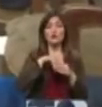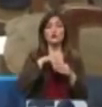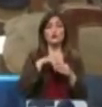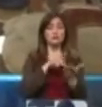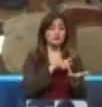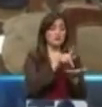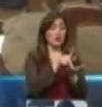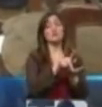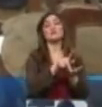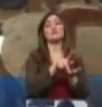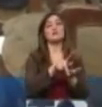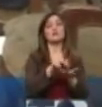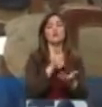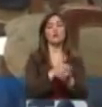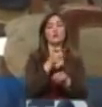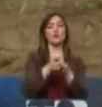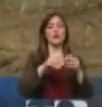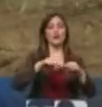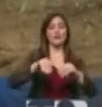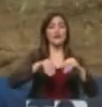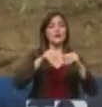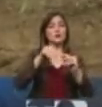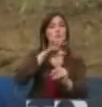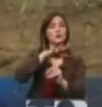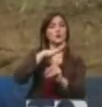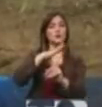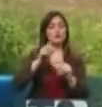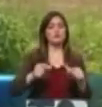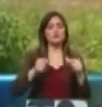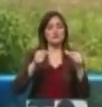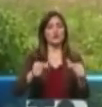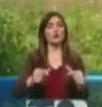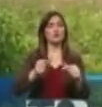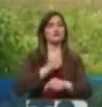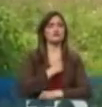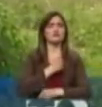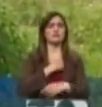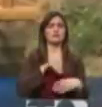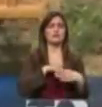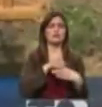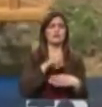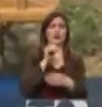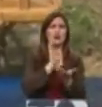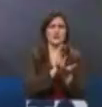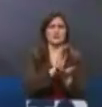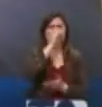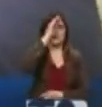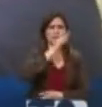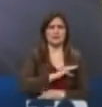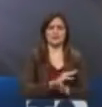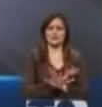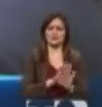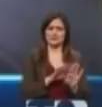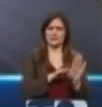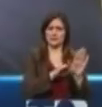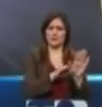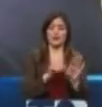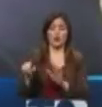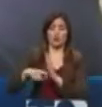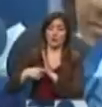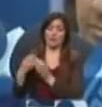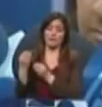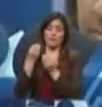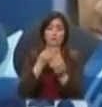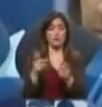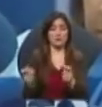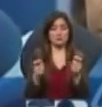institución por concepto de la venta de los lotes de terreno en el Parque Samanes ya es parte del patrimonio del ISFA y se respalda en el informe de